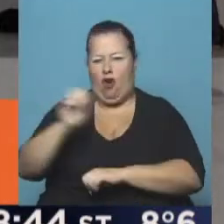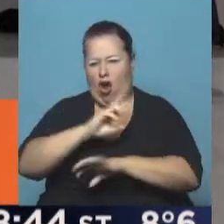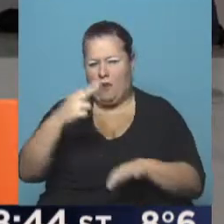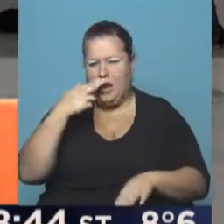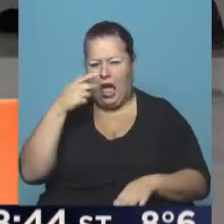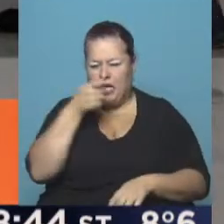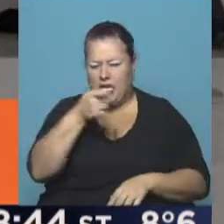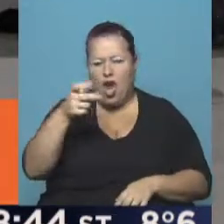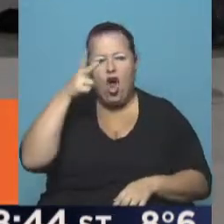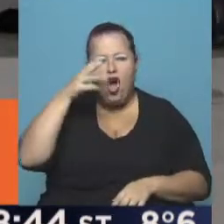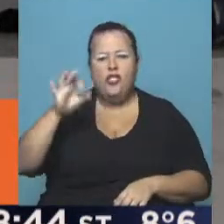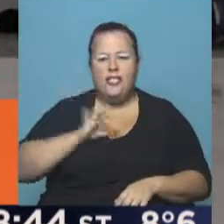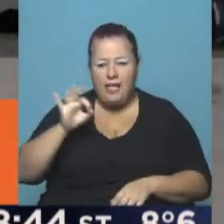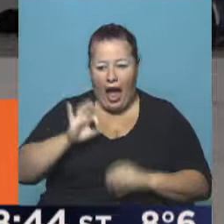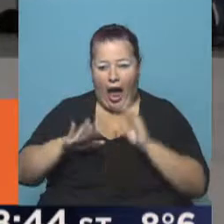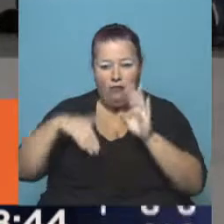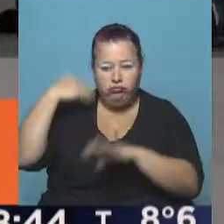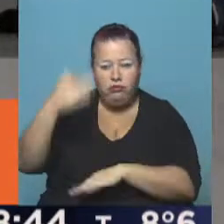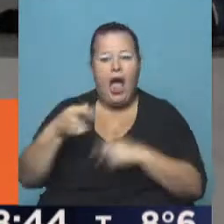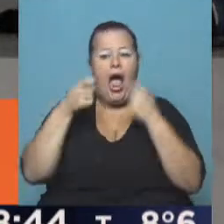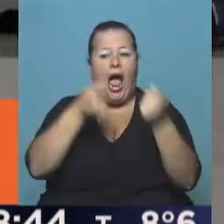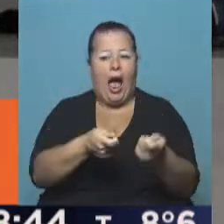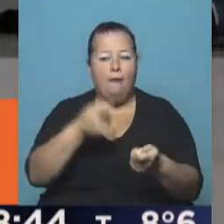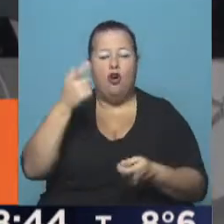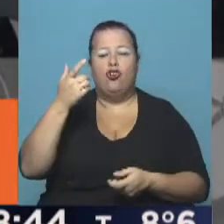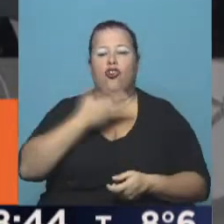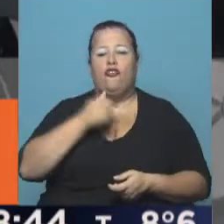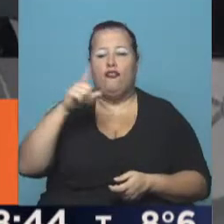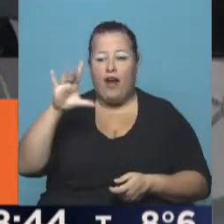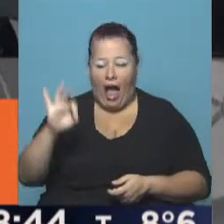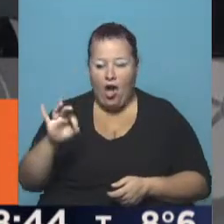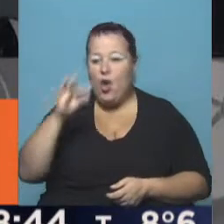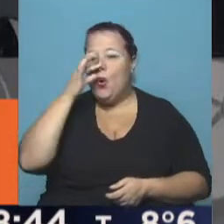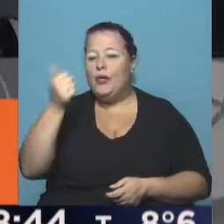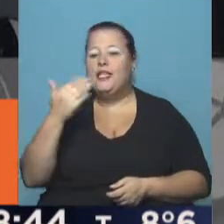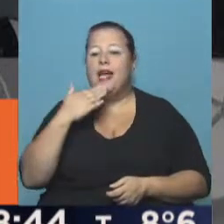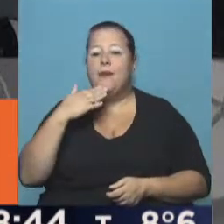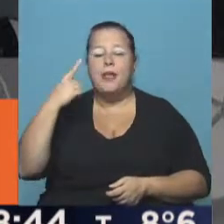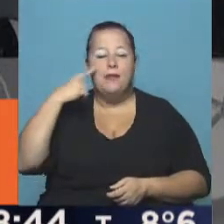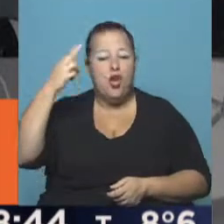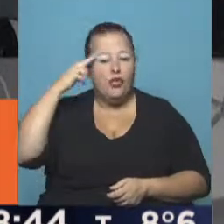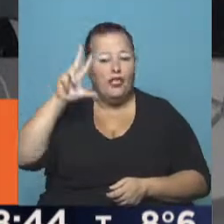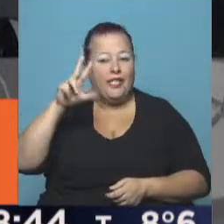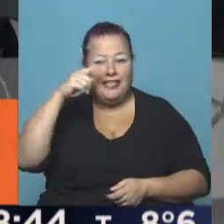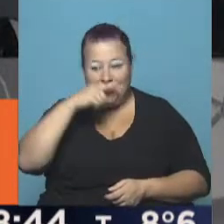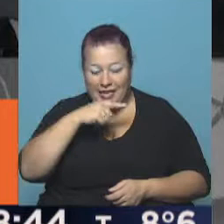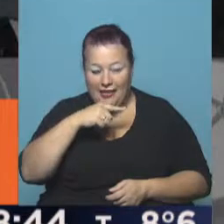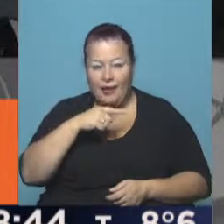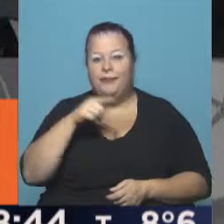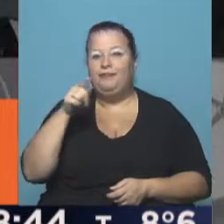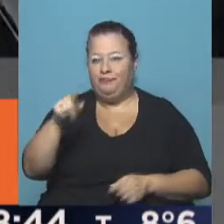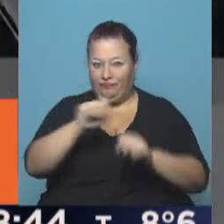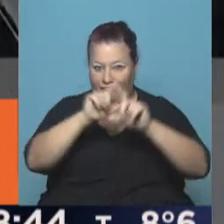nazi. 80 años después, en apoyo del general Francisco Franco, 26 de abril de 1937, y ahí